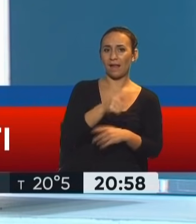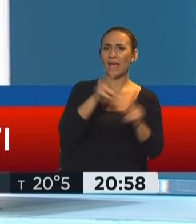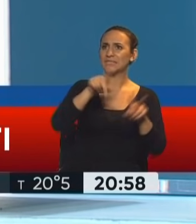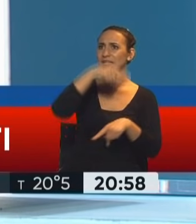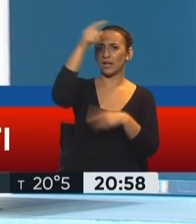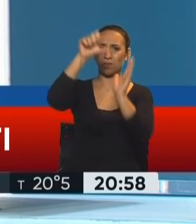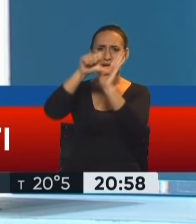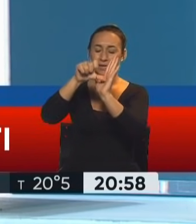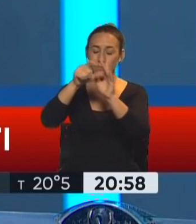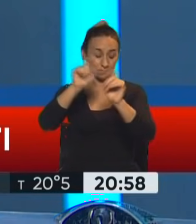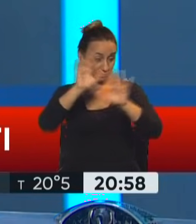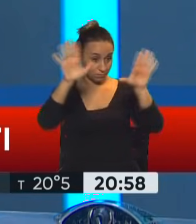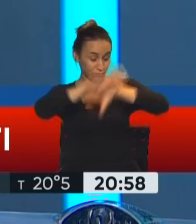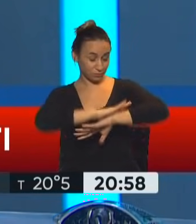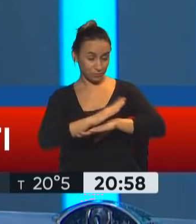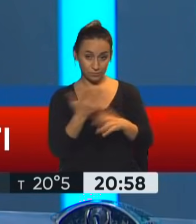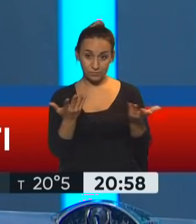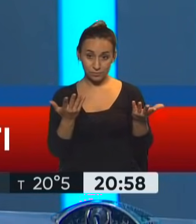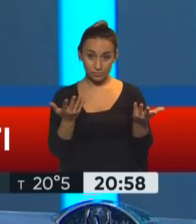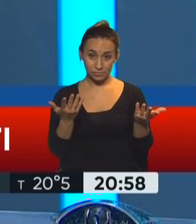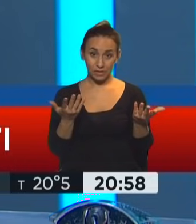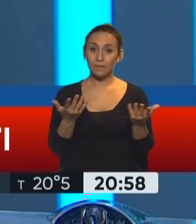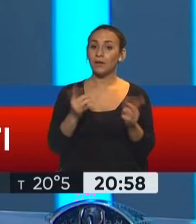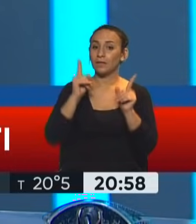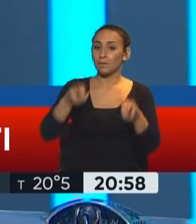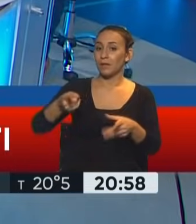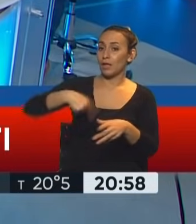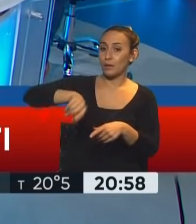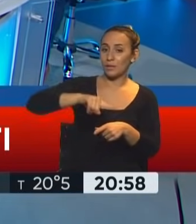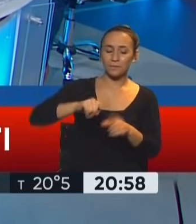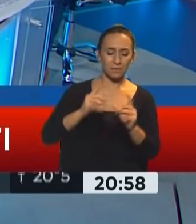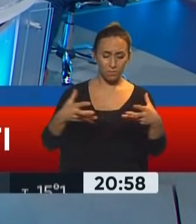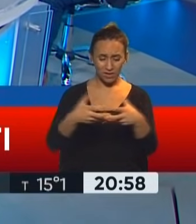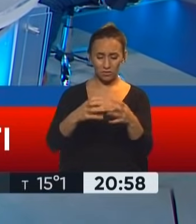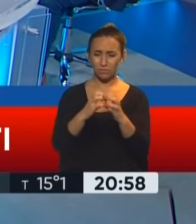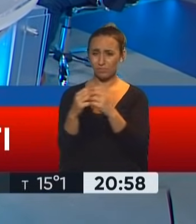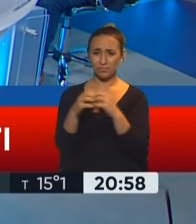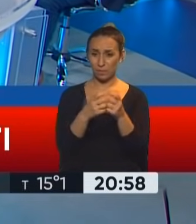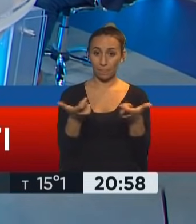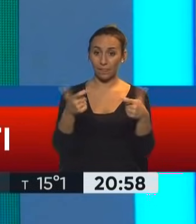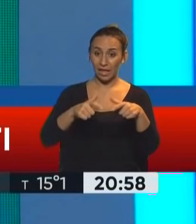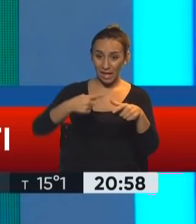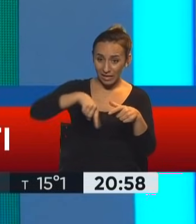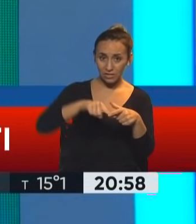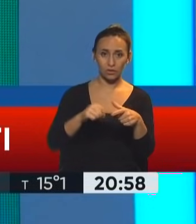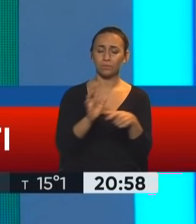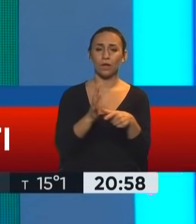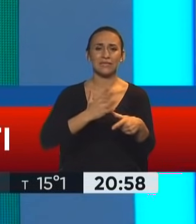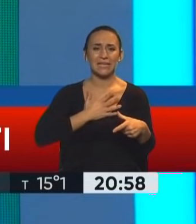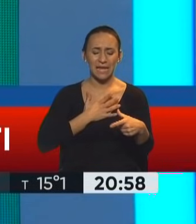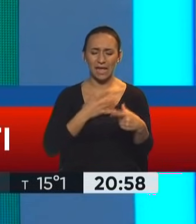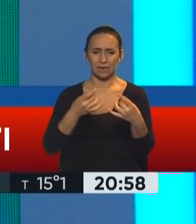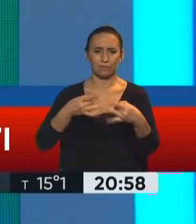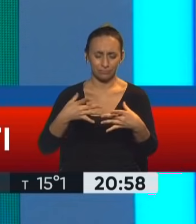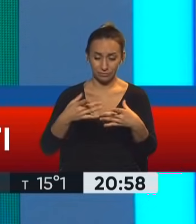lo sorprendieron. Pero además, ellos se pelean entre ellos, se juntan entre ellos, se quieren entre ellos